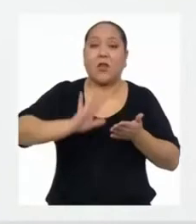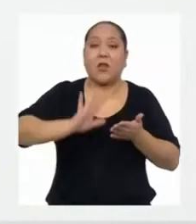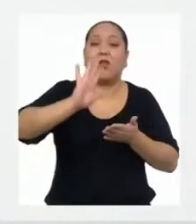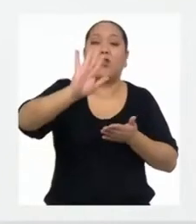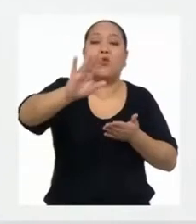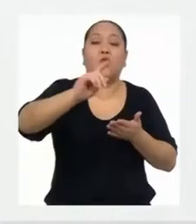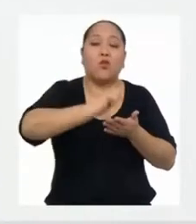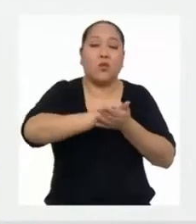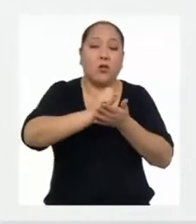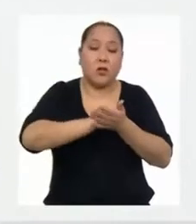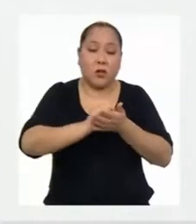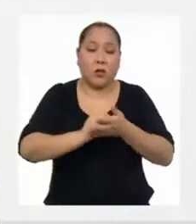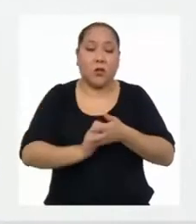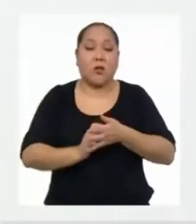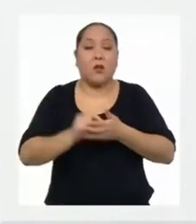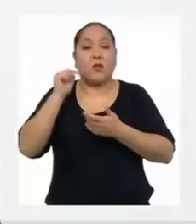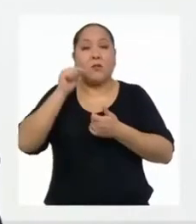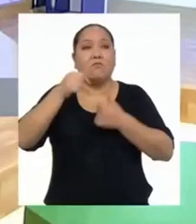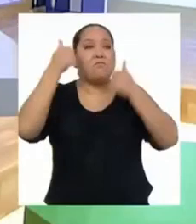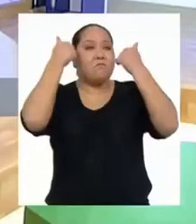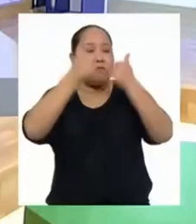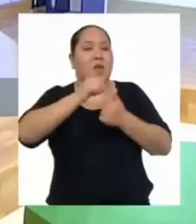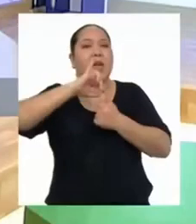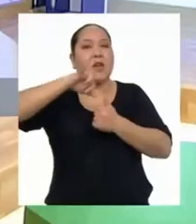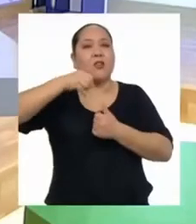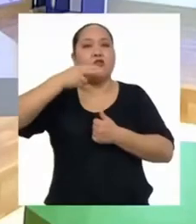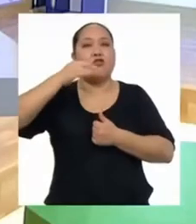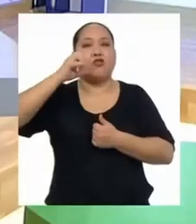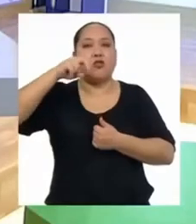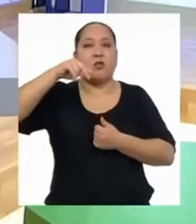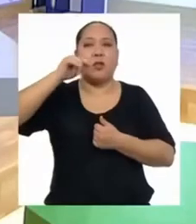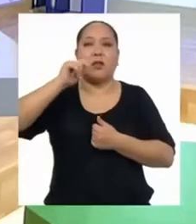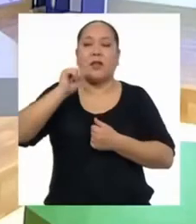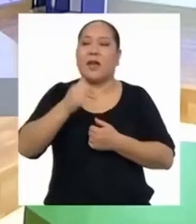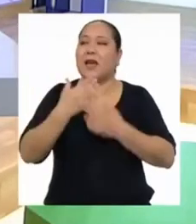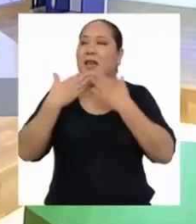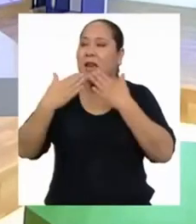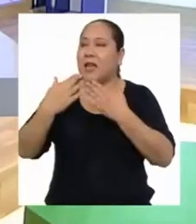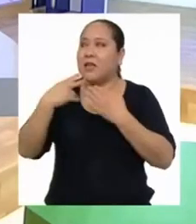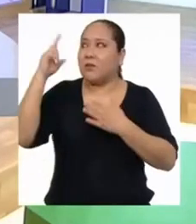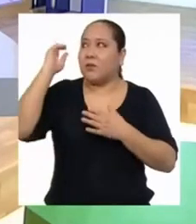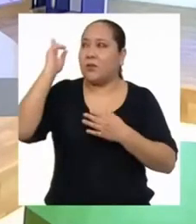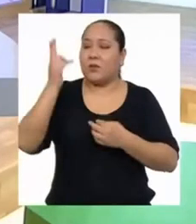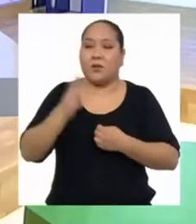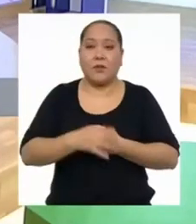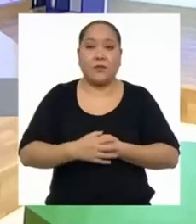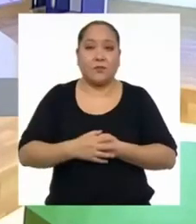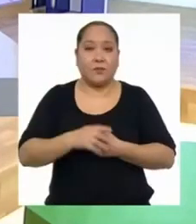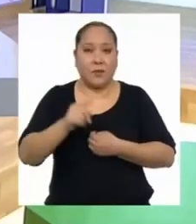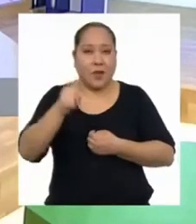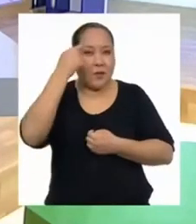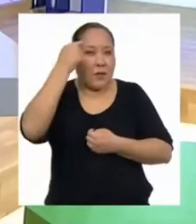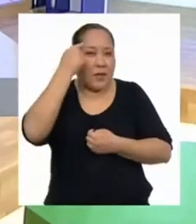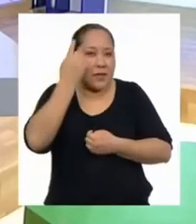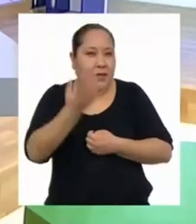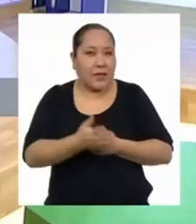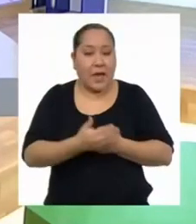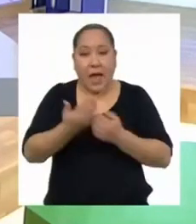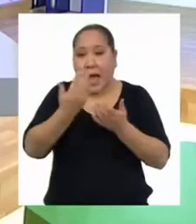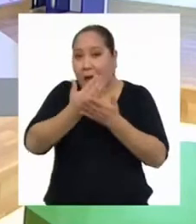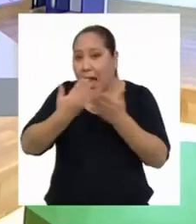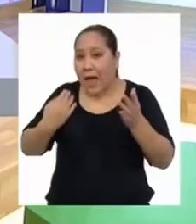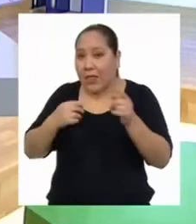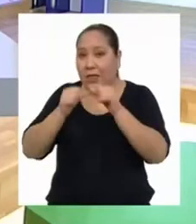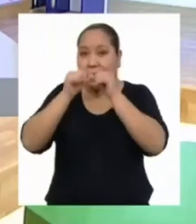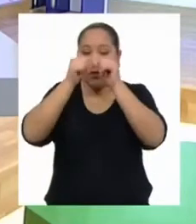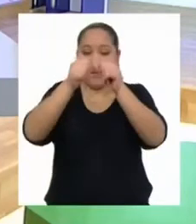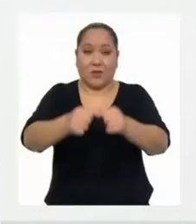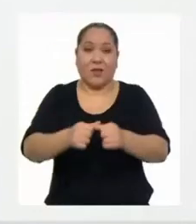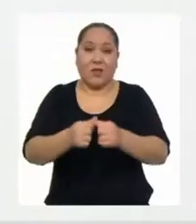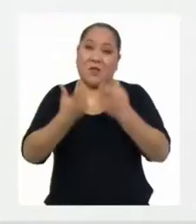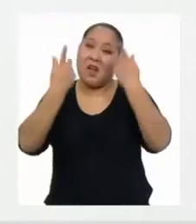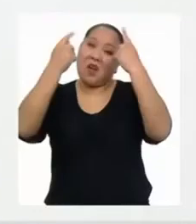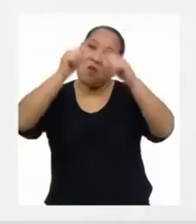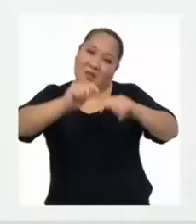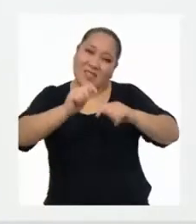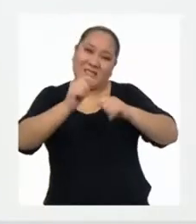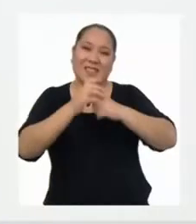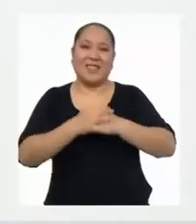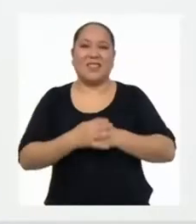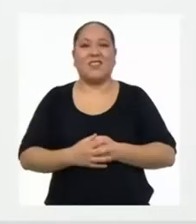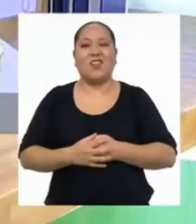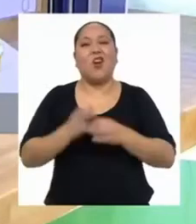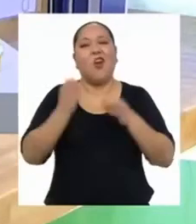documento. Bien, Jonathan. Gracias, profesora. ¿Qué le parece si, antes de continuar, vamos a comerciales?